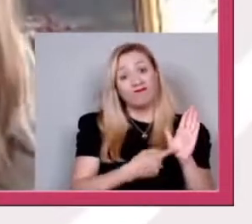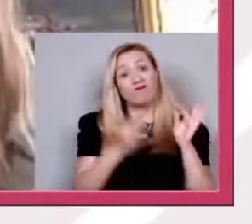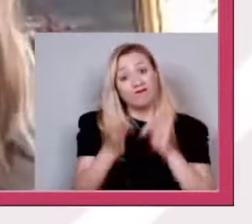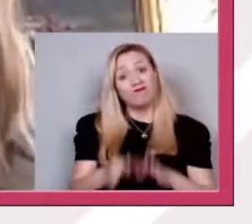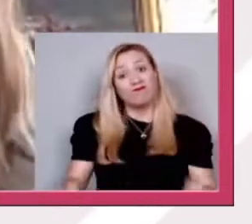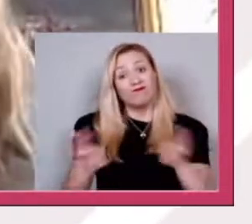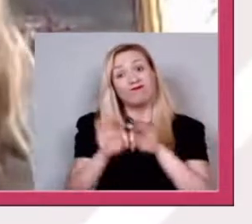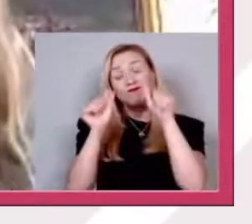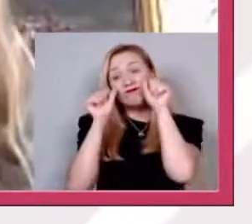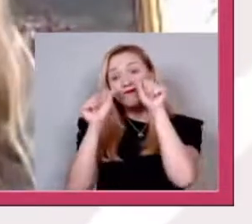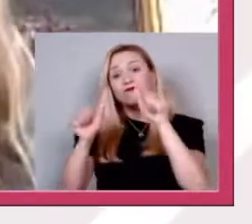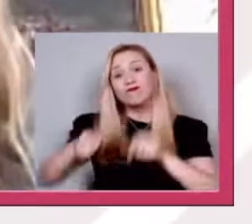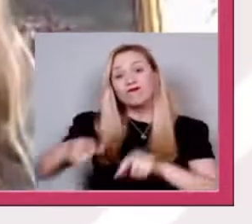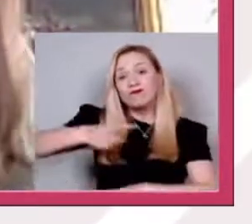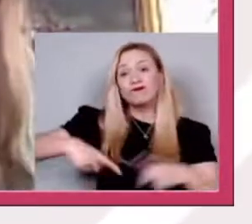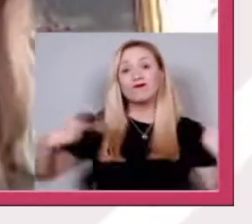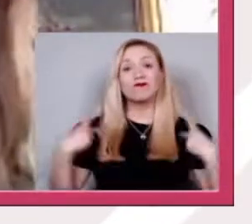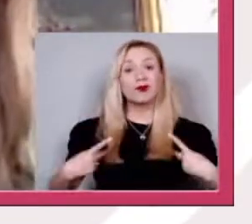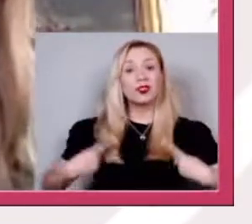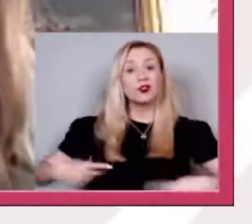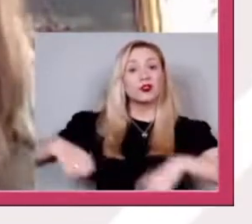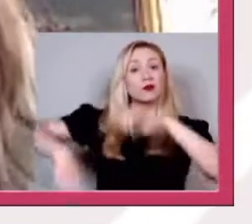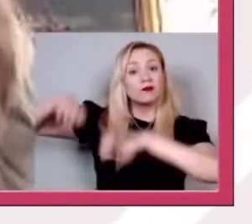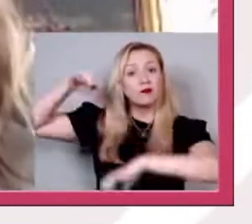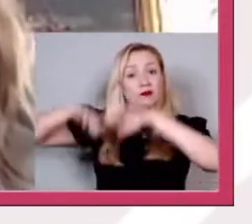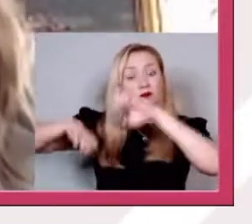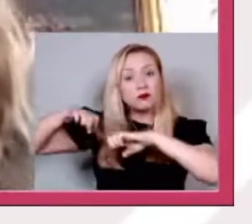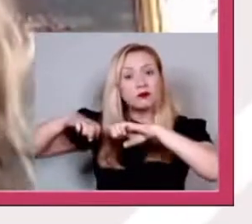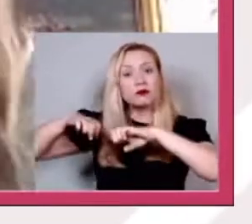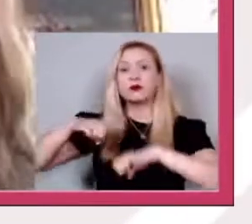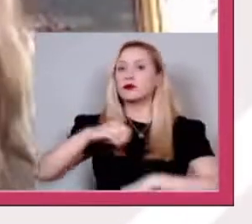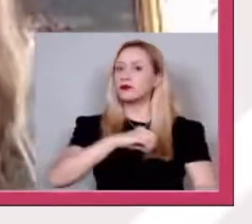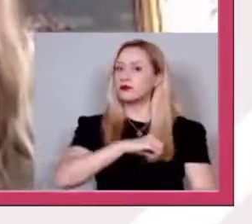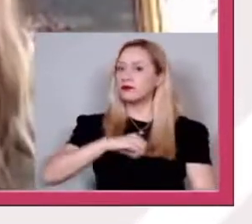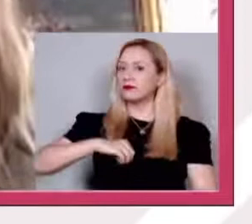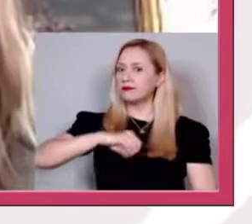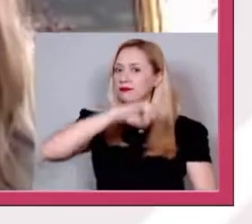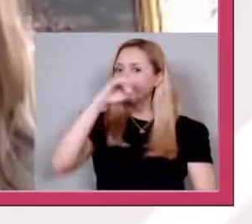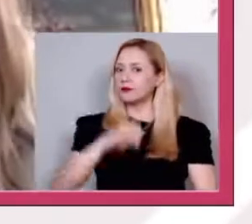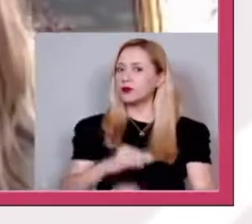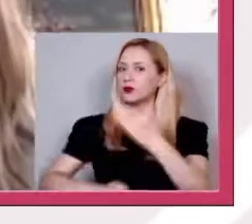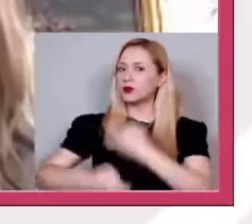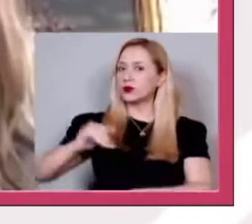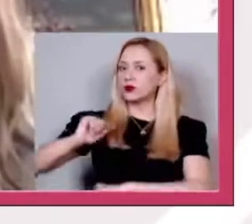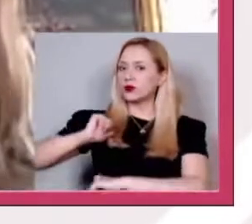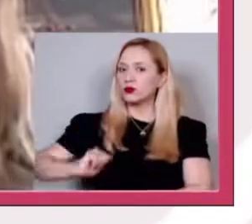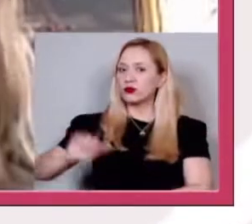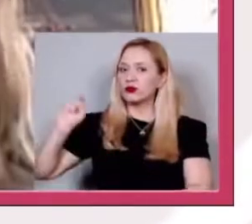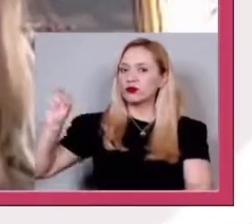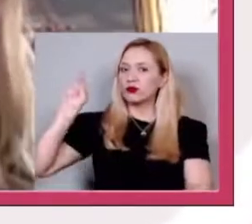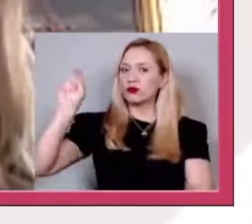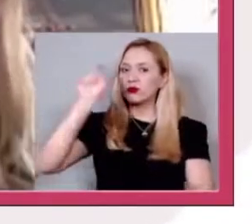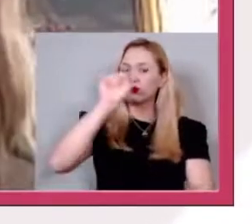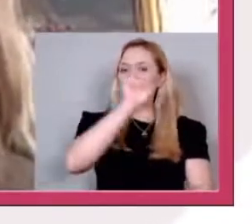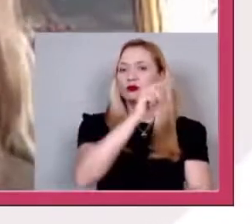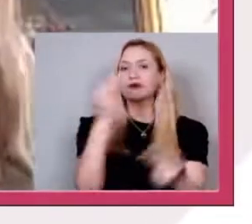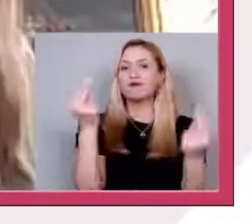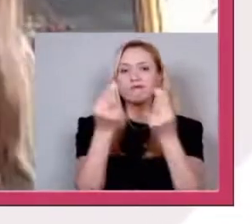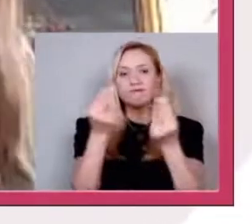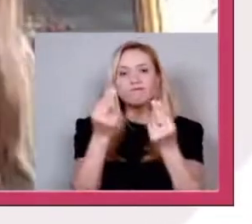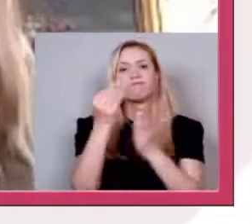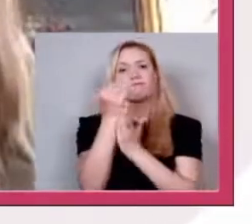prioritaria a las personas mayores y establece una serie de obligaciones para todas las autoridades para generar medidas